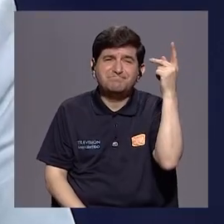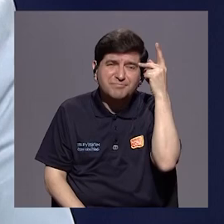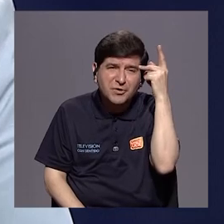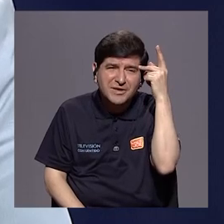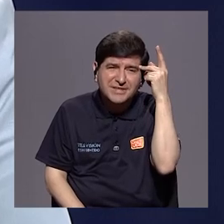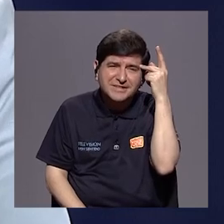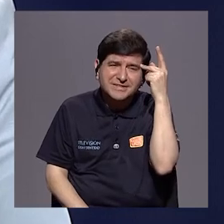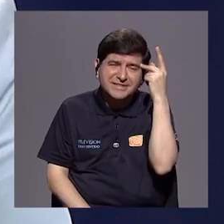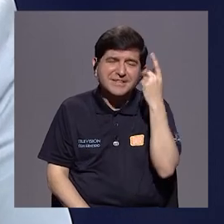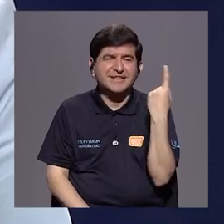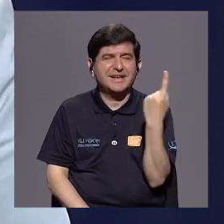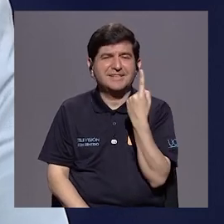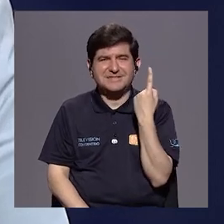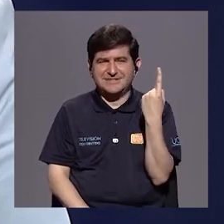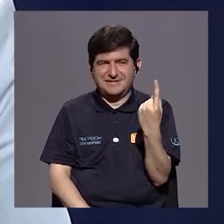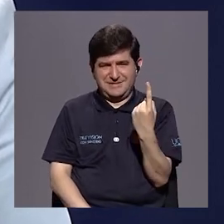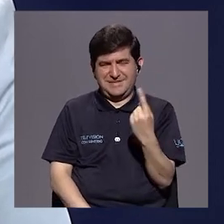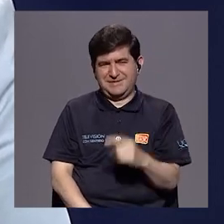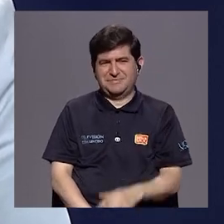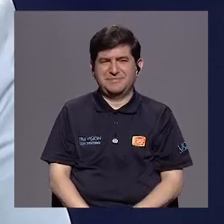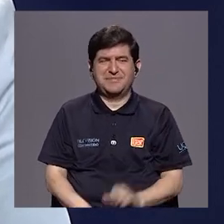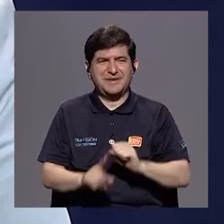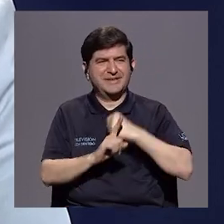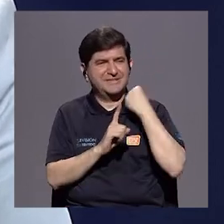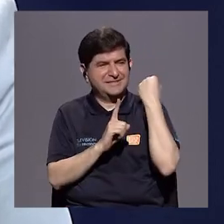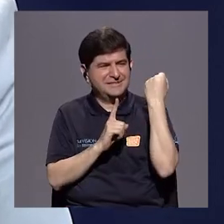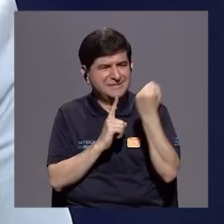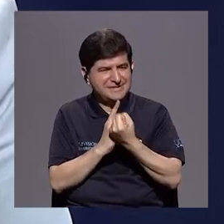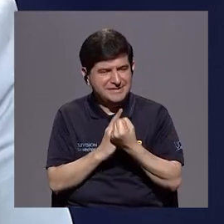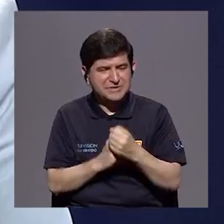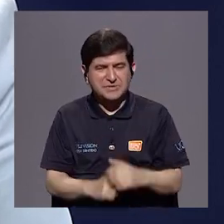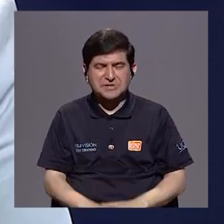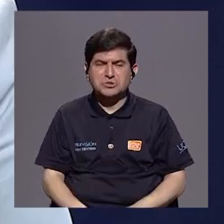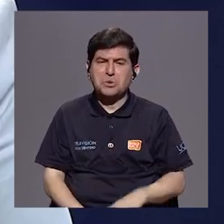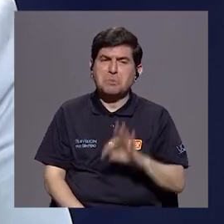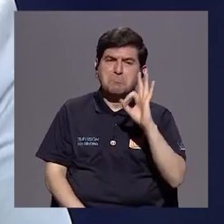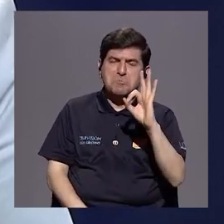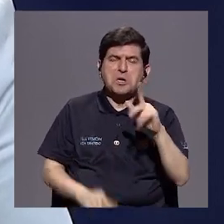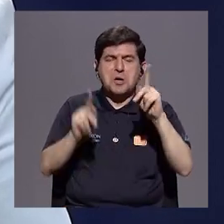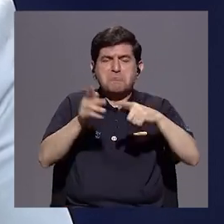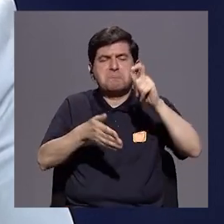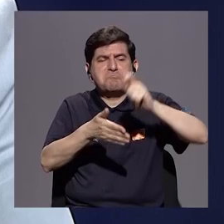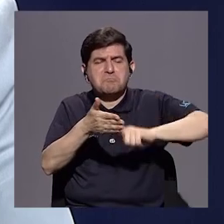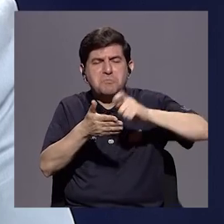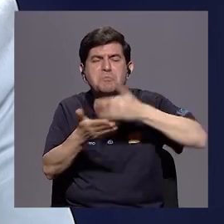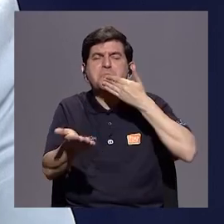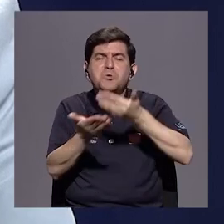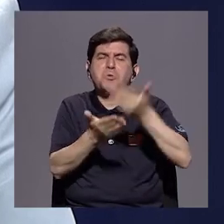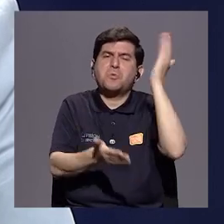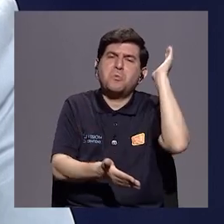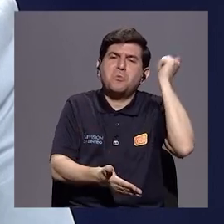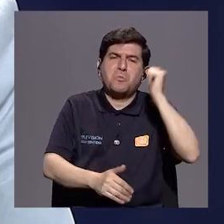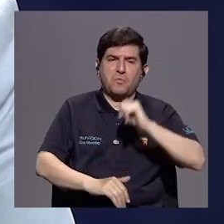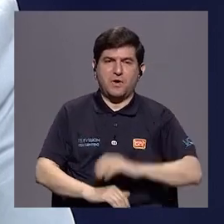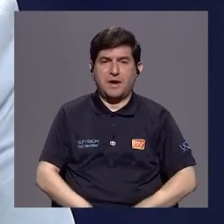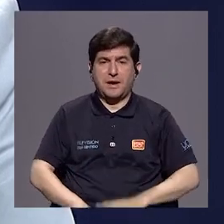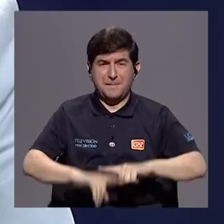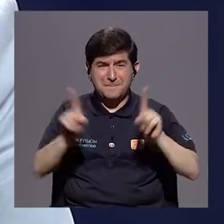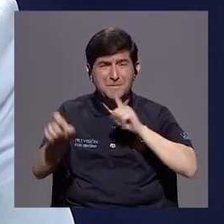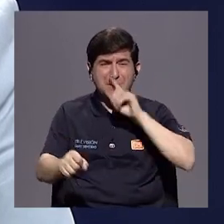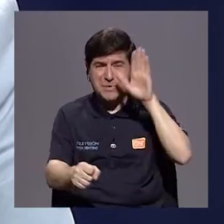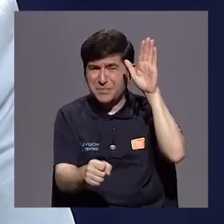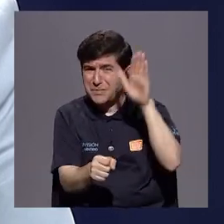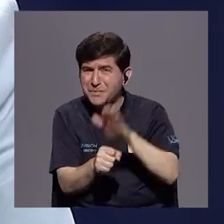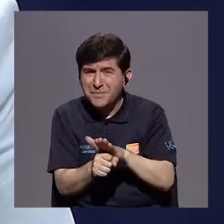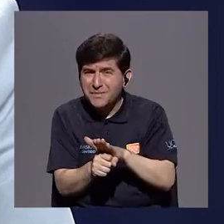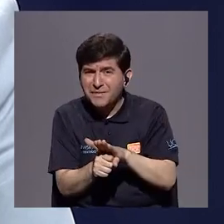más siempre políticamente muy muy agradable que alguien firme y dé un buen discurso pero